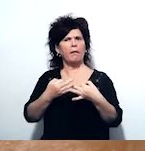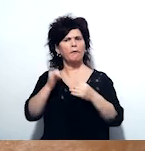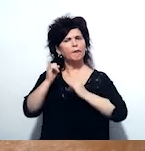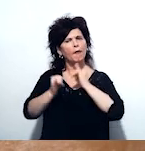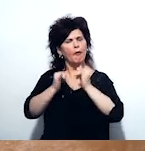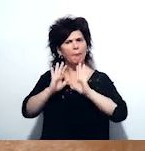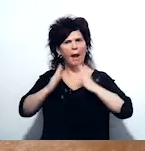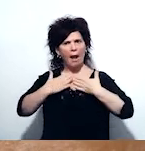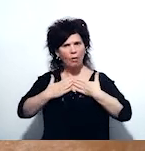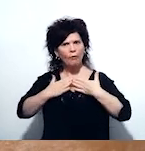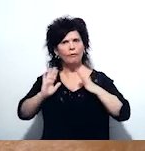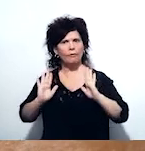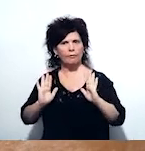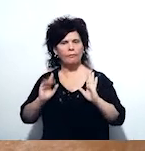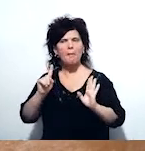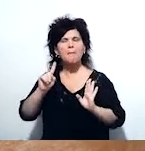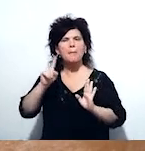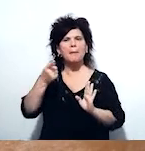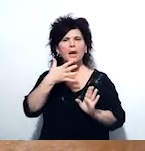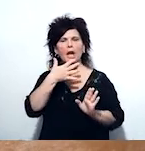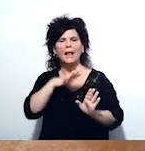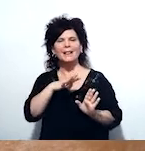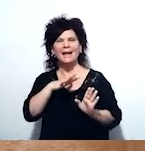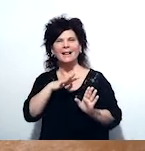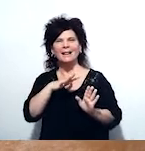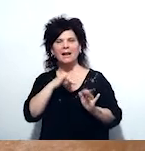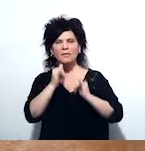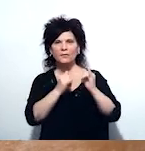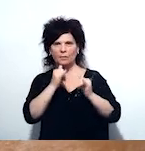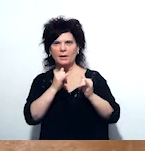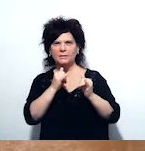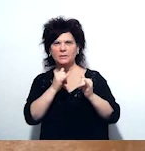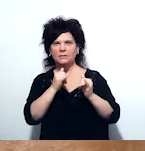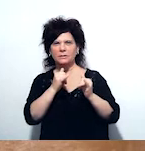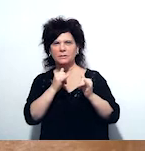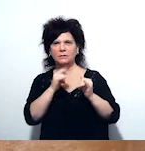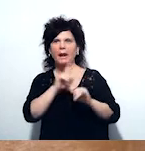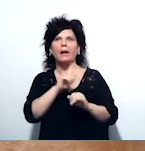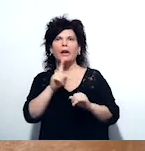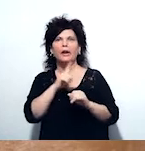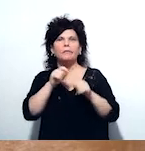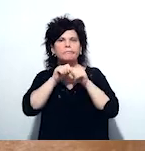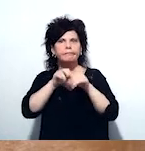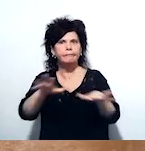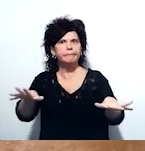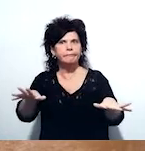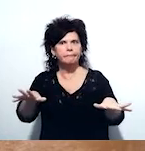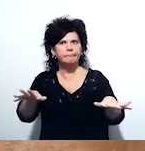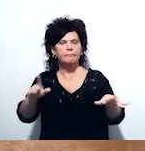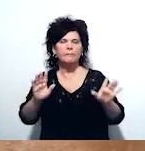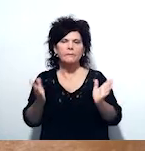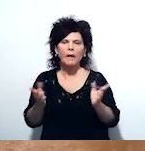informada para primero entenderla, interpretar la información y después no difundirla, porque a